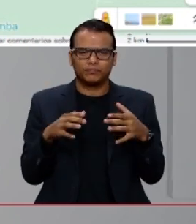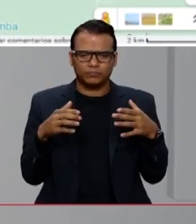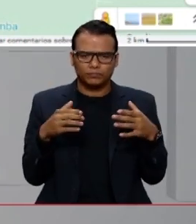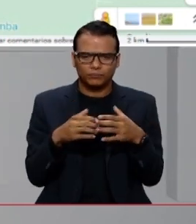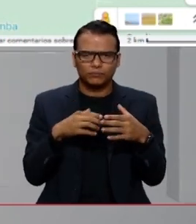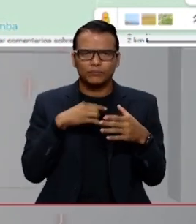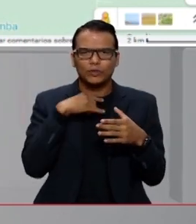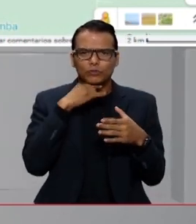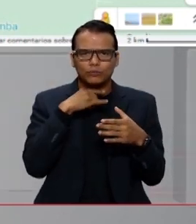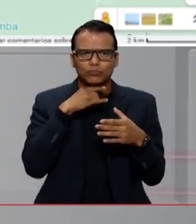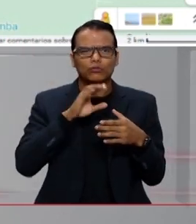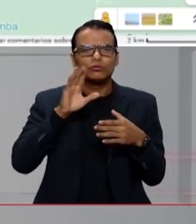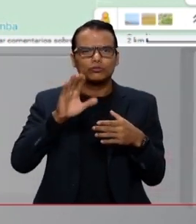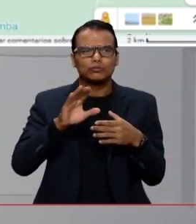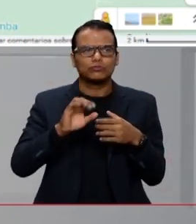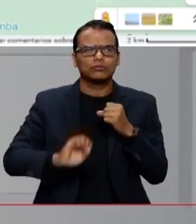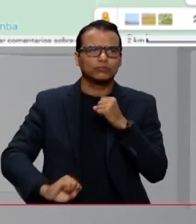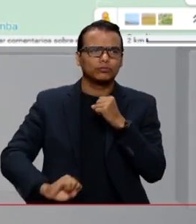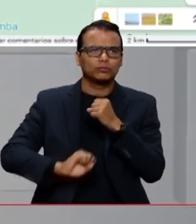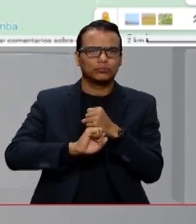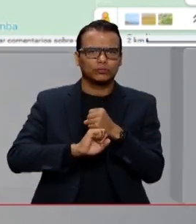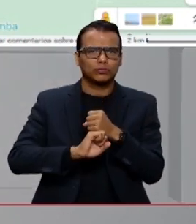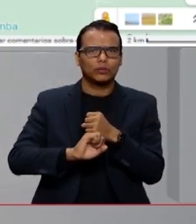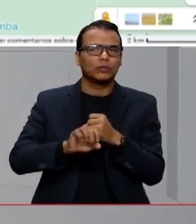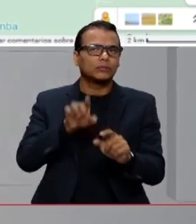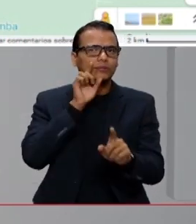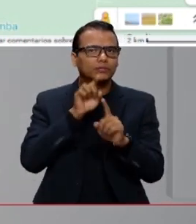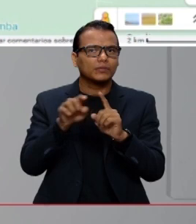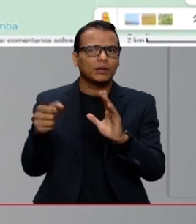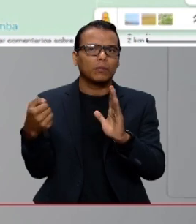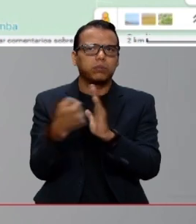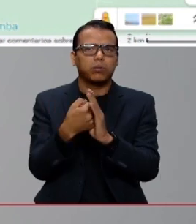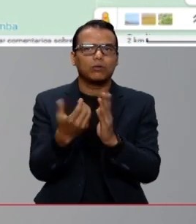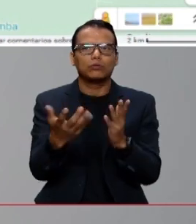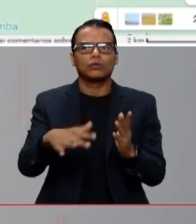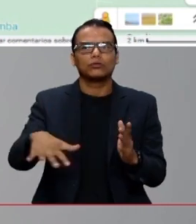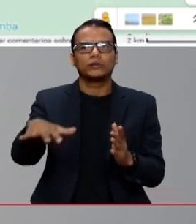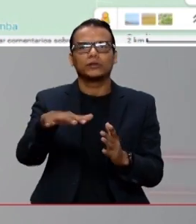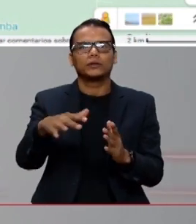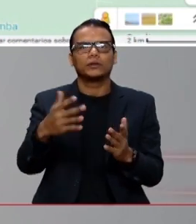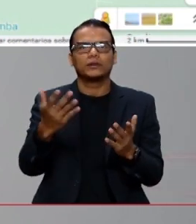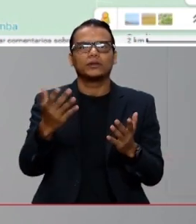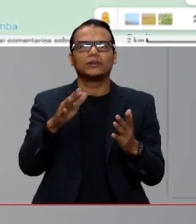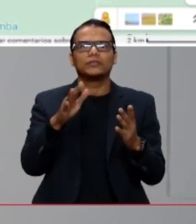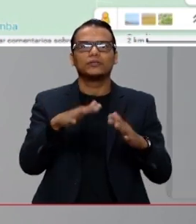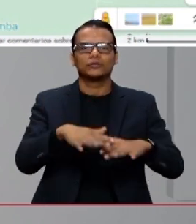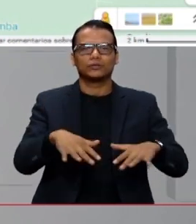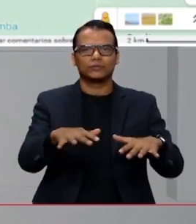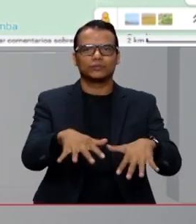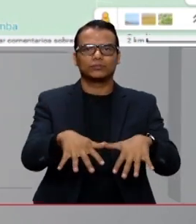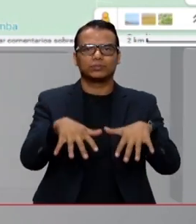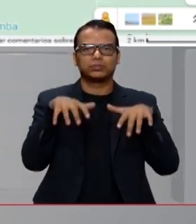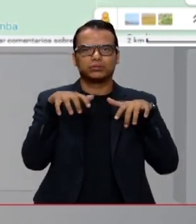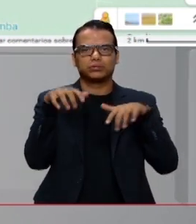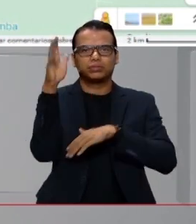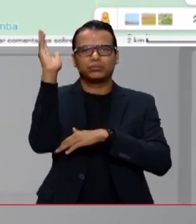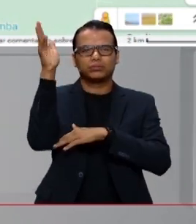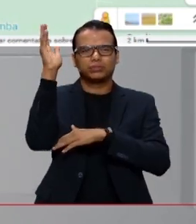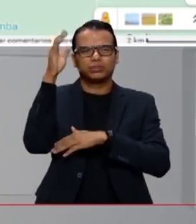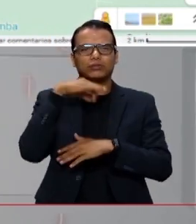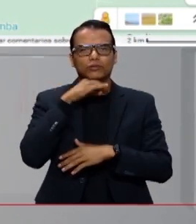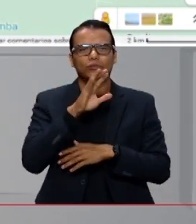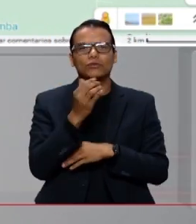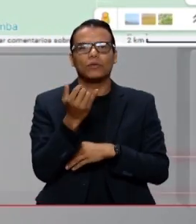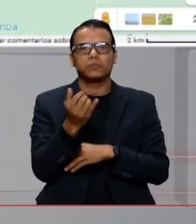de Yumbo la atención de un siniestro vial en el sector frente al Centro de Eventos Valle del Pacífico, que obviamente repercute un